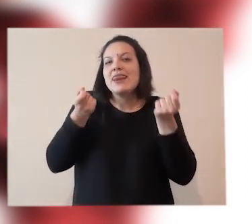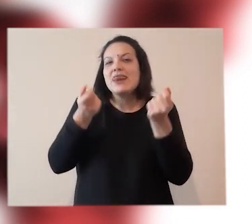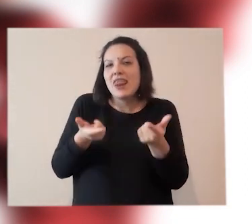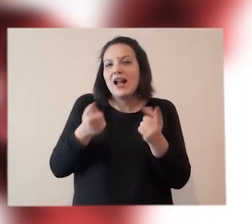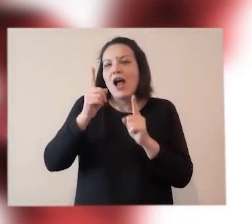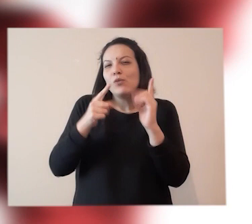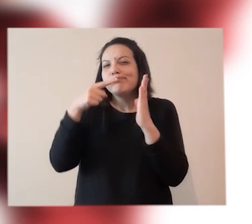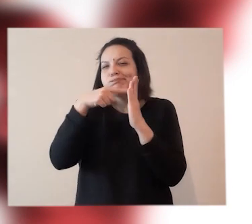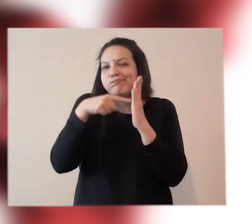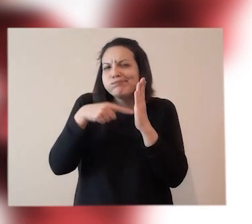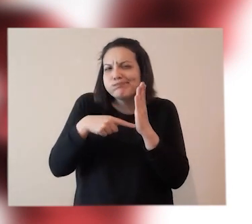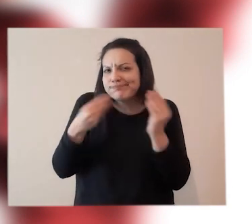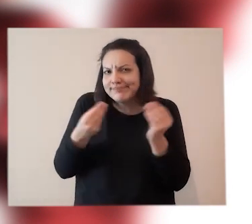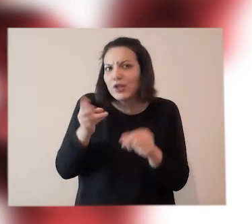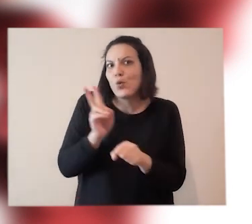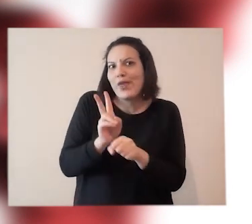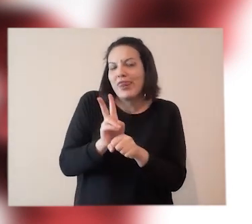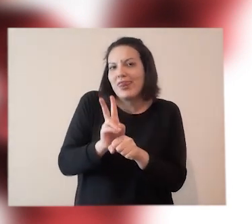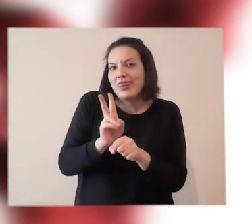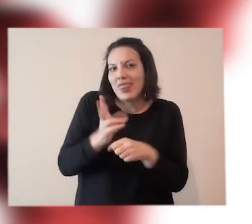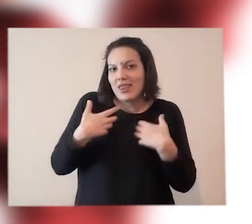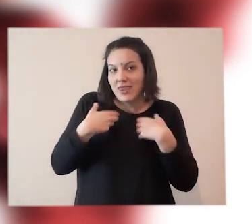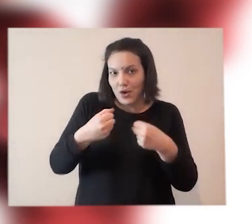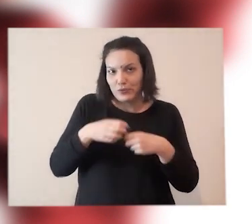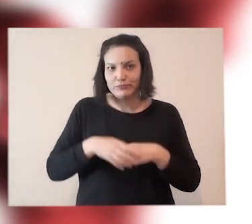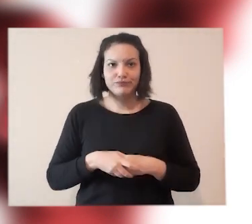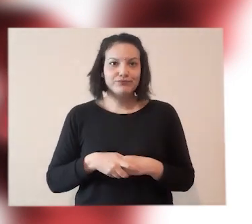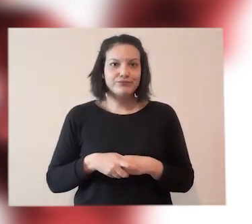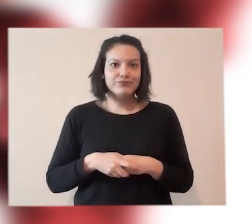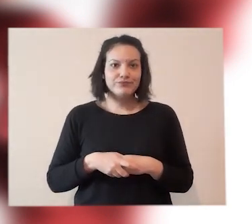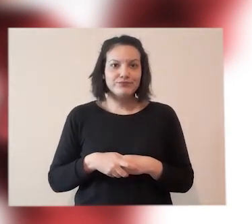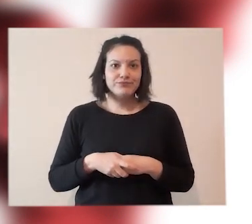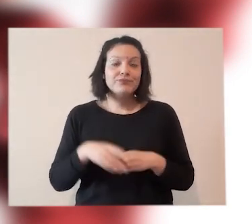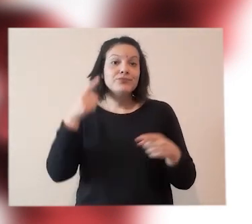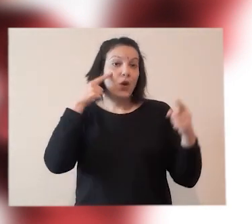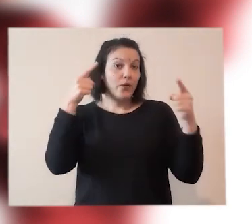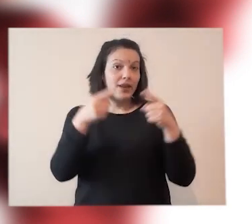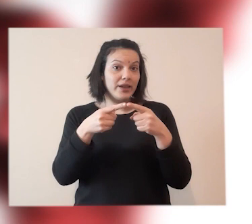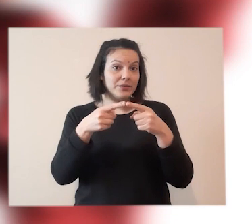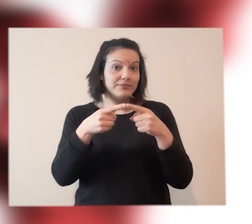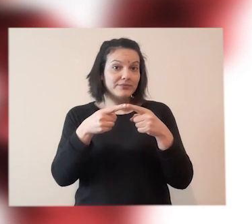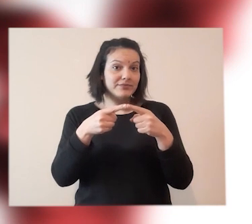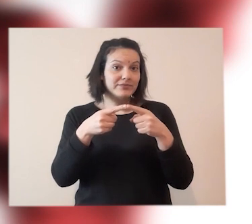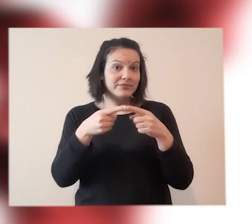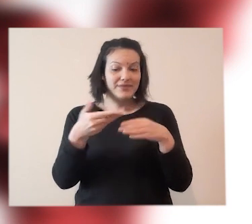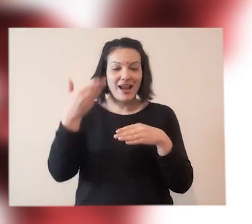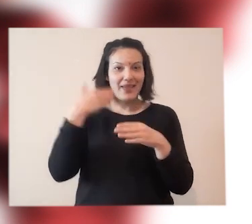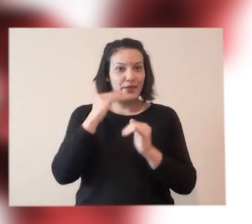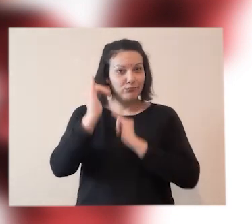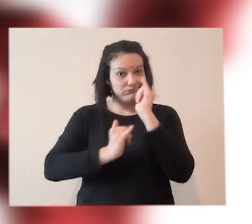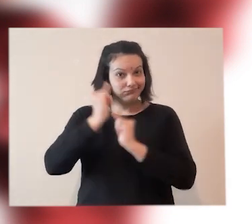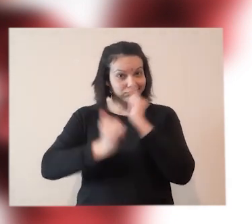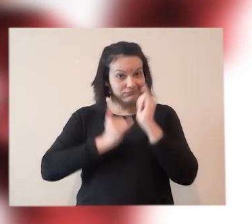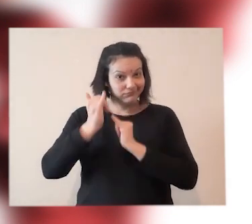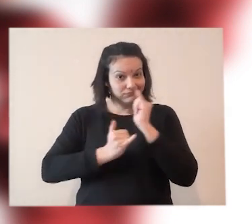brindar cuestiones que tienen que ver con el cuidado para la salud. El objetivo, como les comentaba en la pequeña introducción que